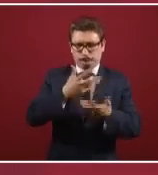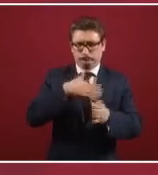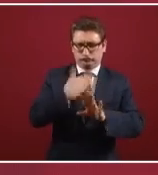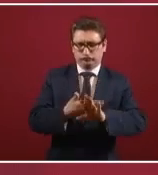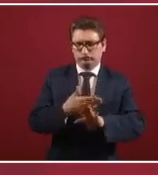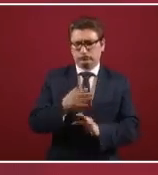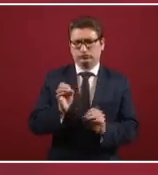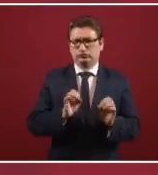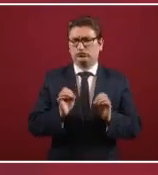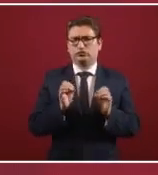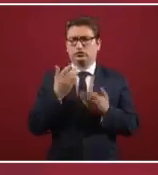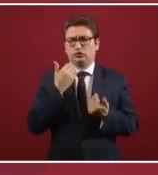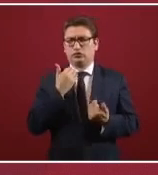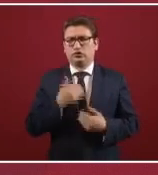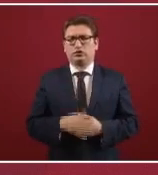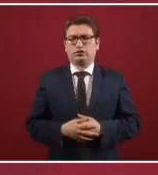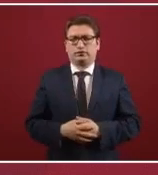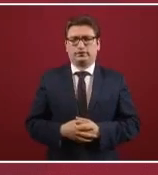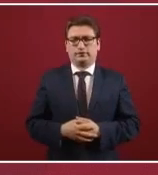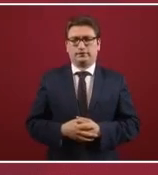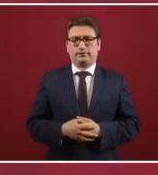mucho menos